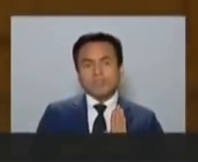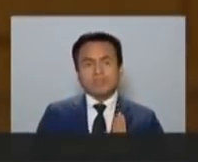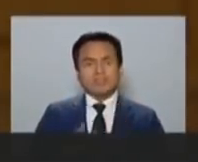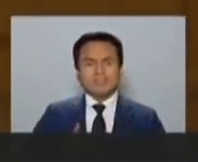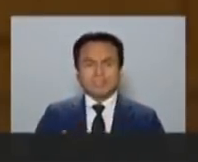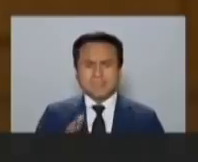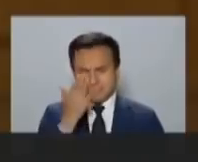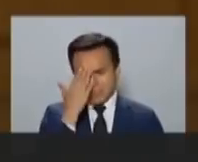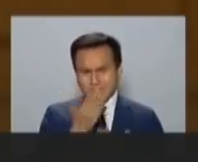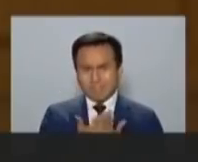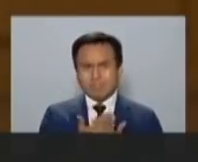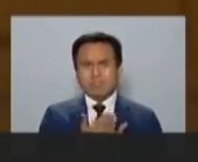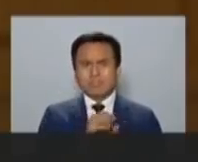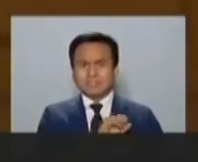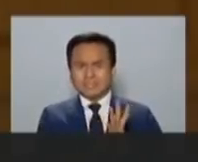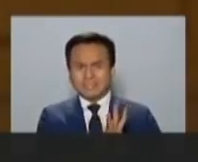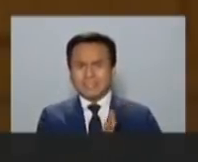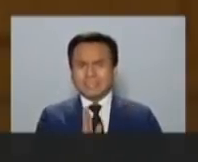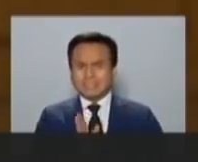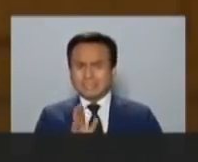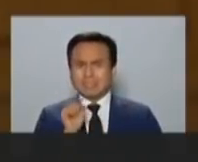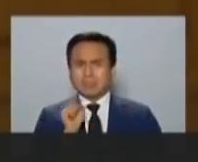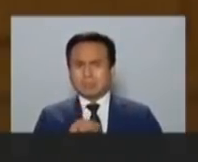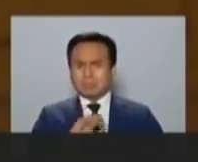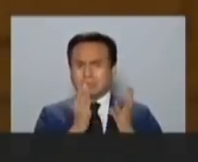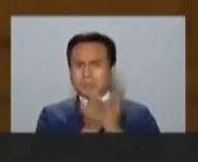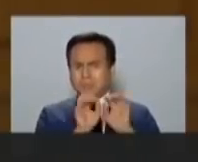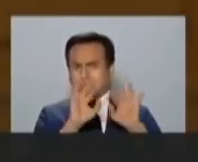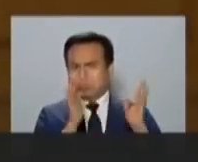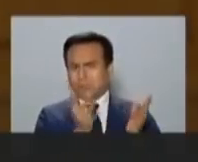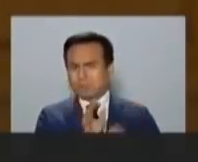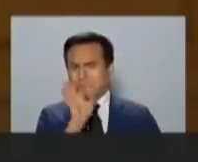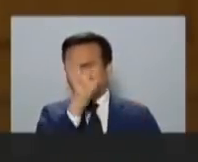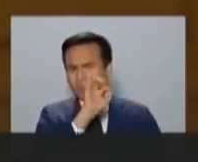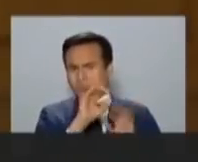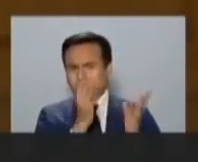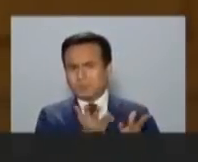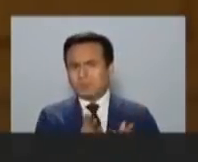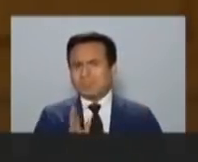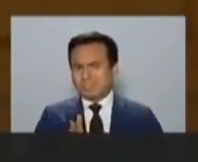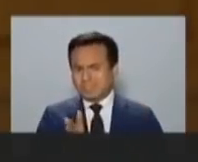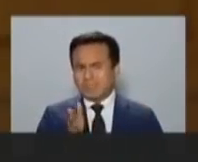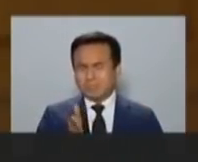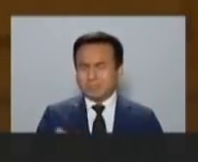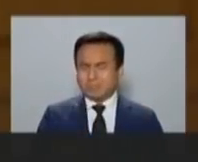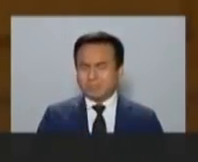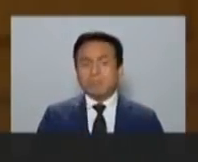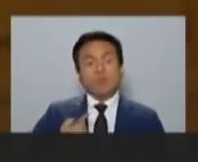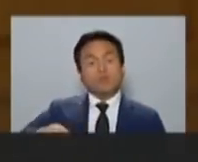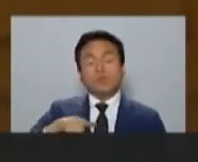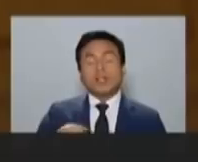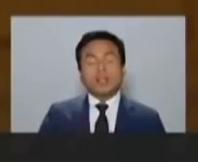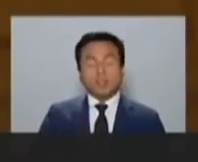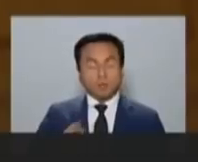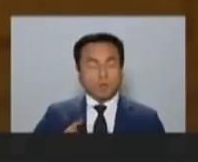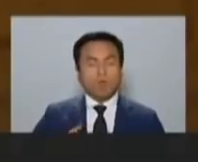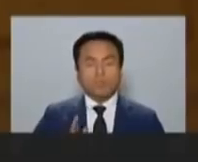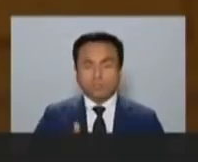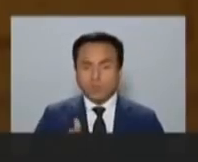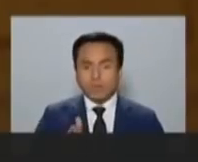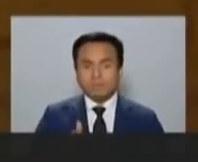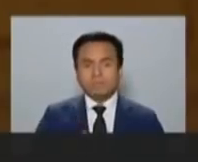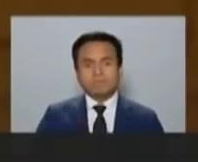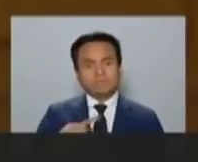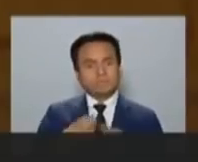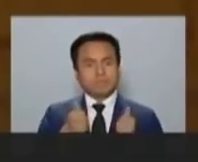programa es importante no particularmente para el PC. El programa es importante para mí, para todos los ministros y para toda